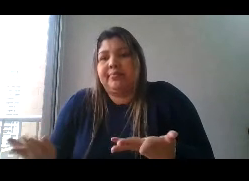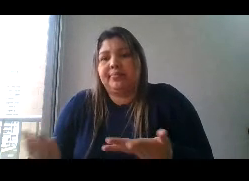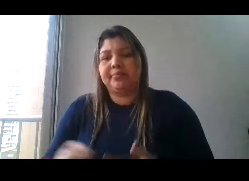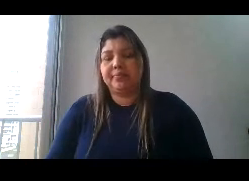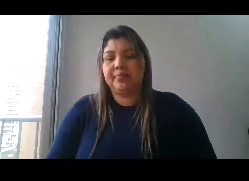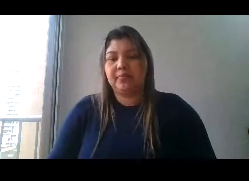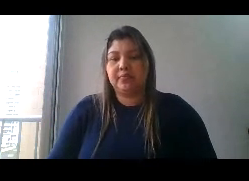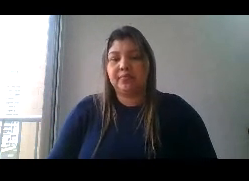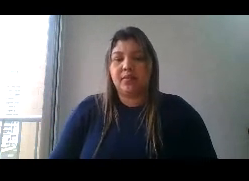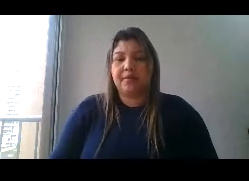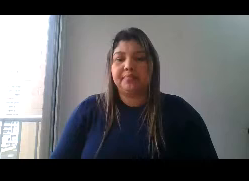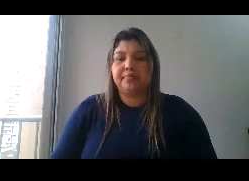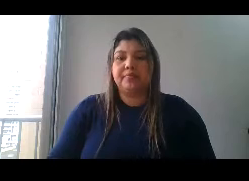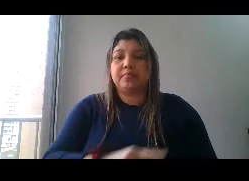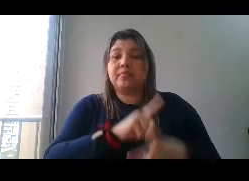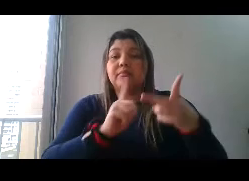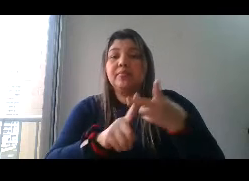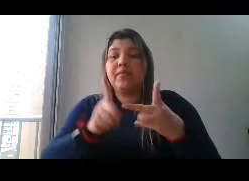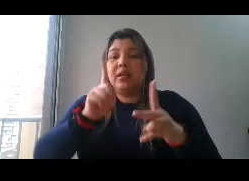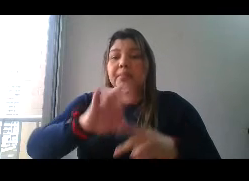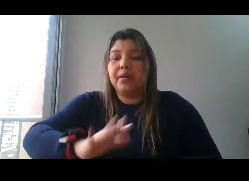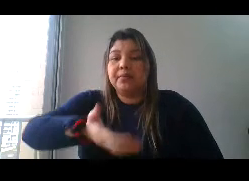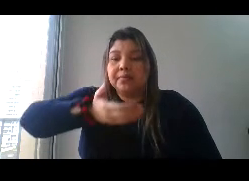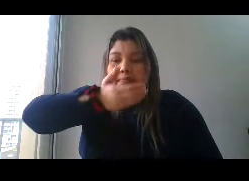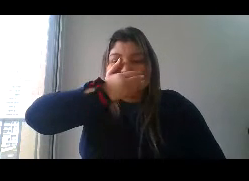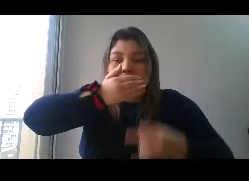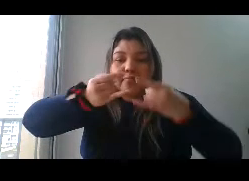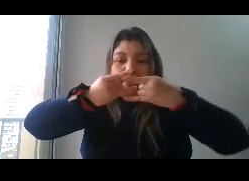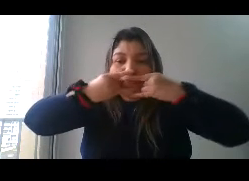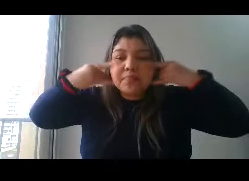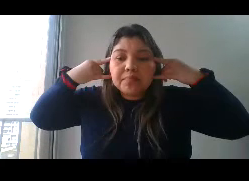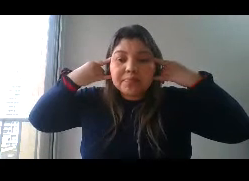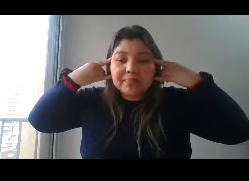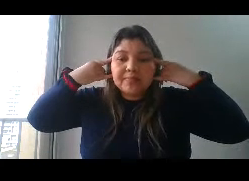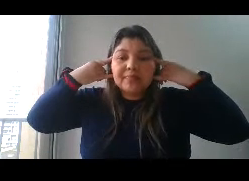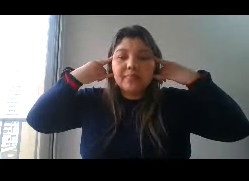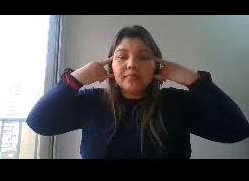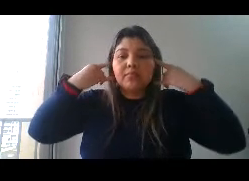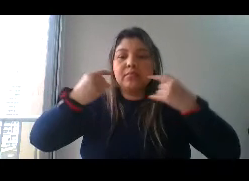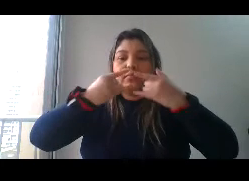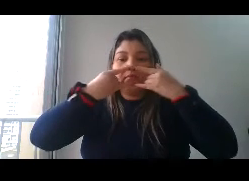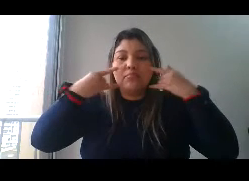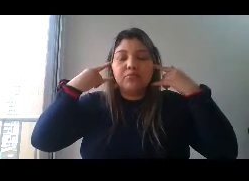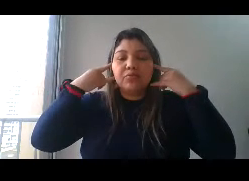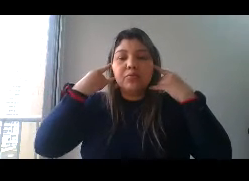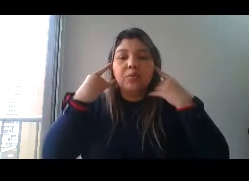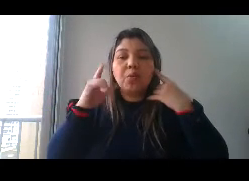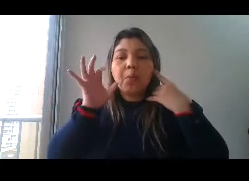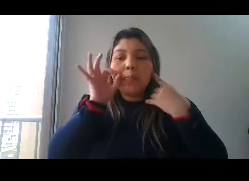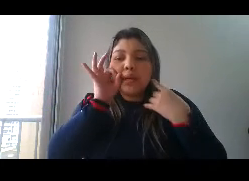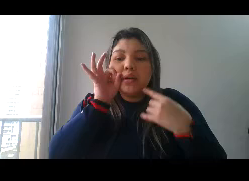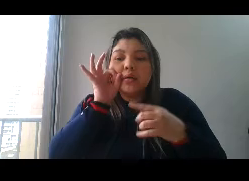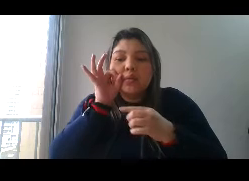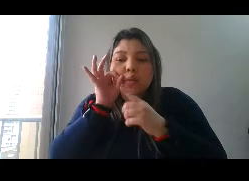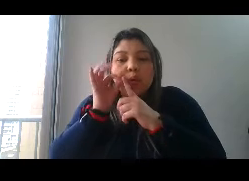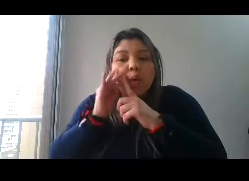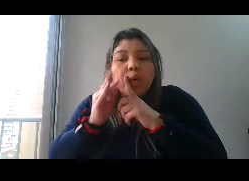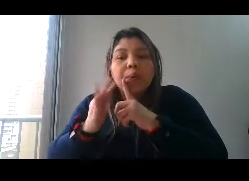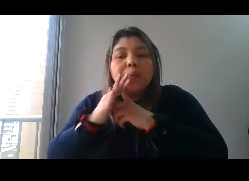unas máscaras media cara, ¿cierto? Y esas máscaras media cara tienen unas válvulas de